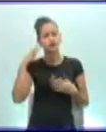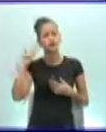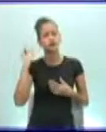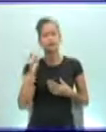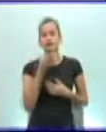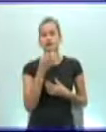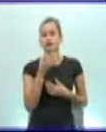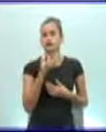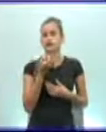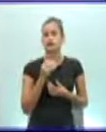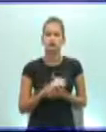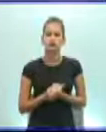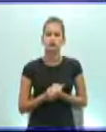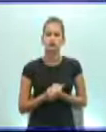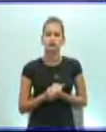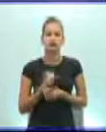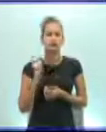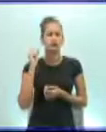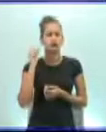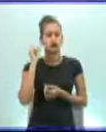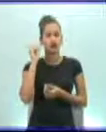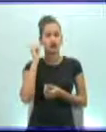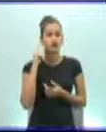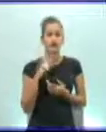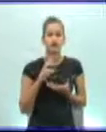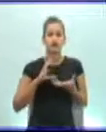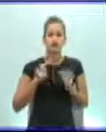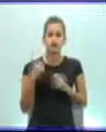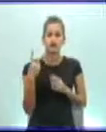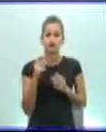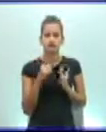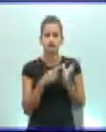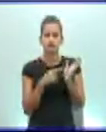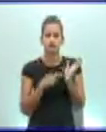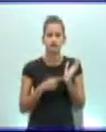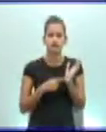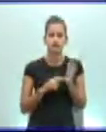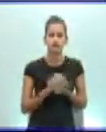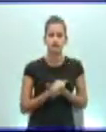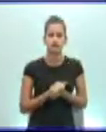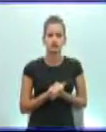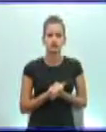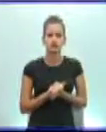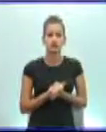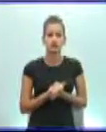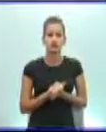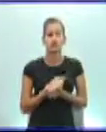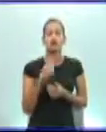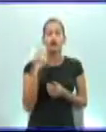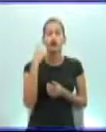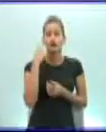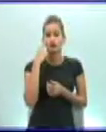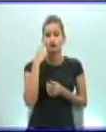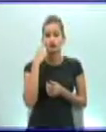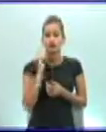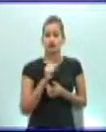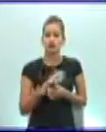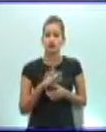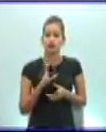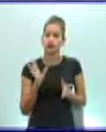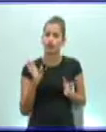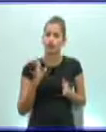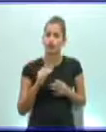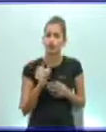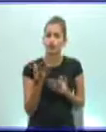explicación. Interesante la idea del conjunto formado por los dos elementos, que es el más restringido. Bien, ahora quiero rápidamente, porque ya no tenemos mucho